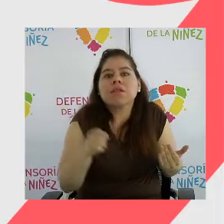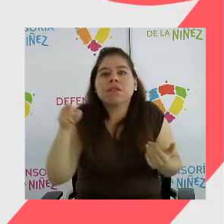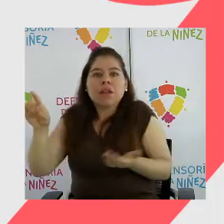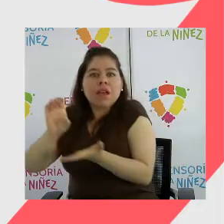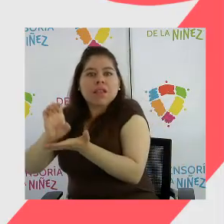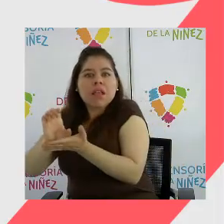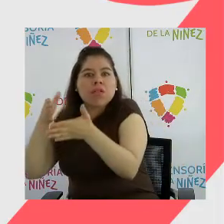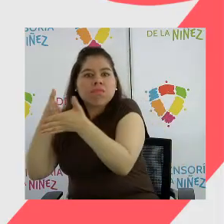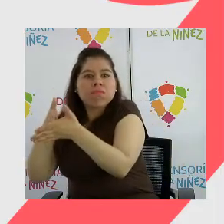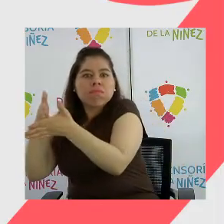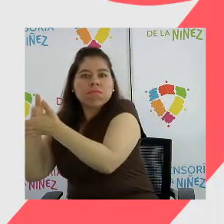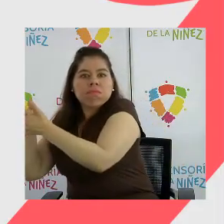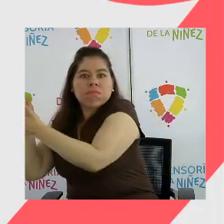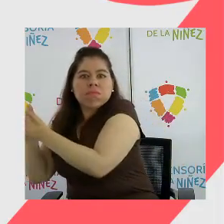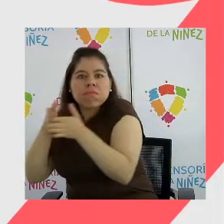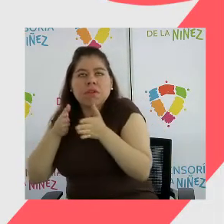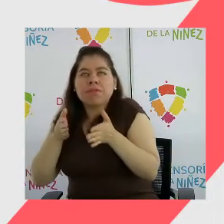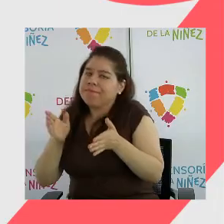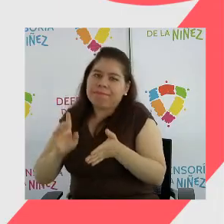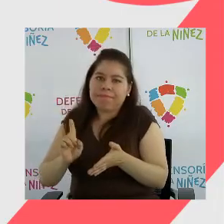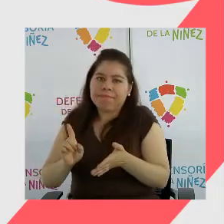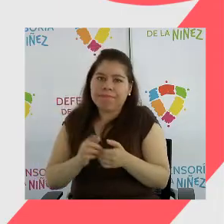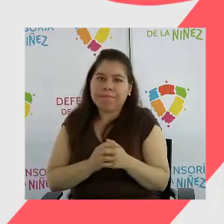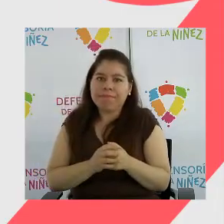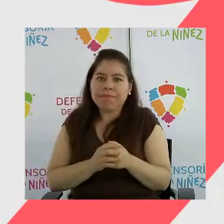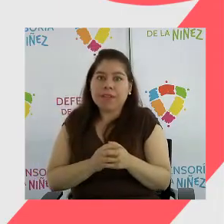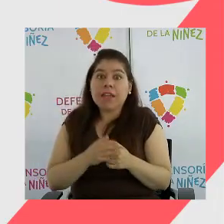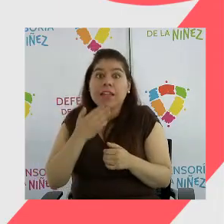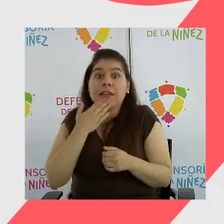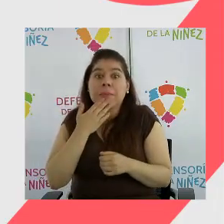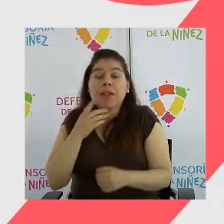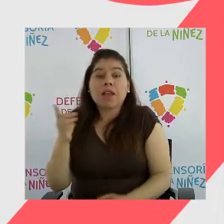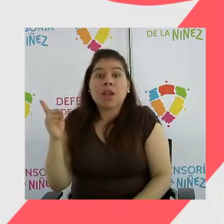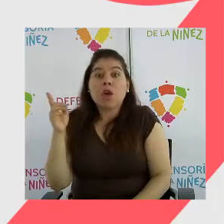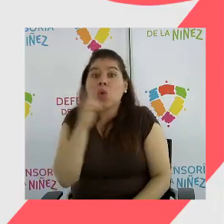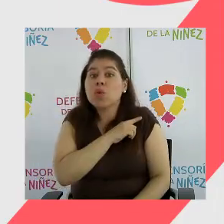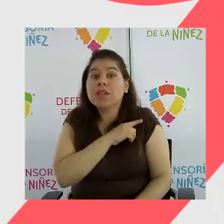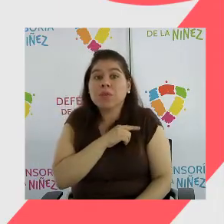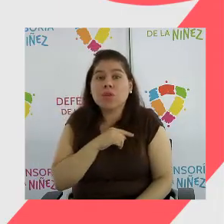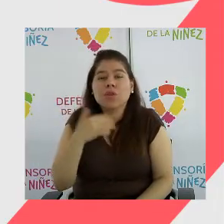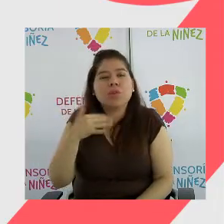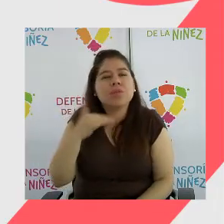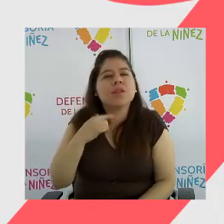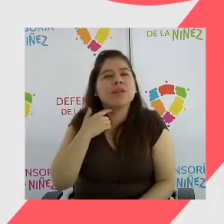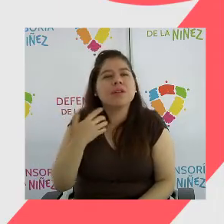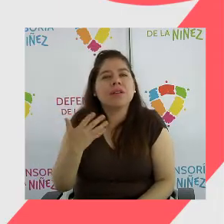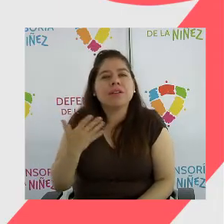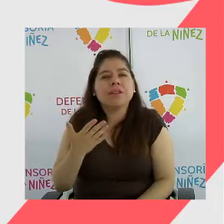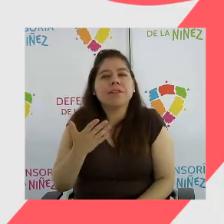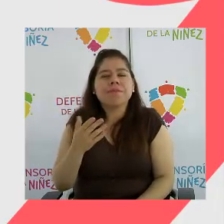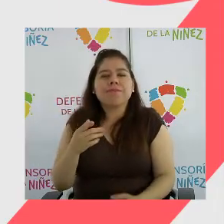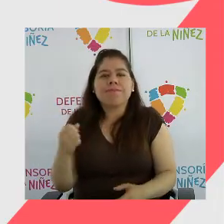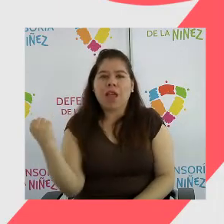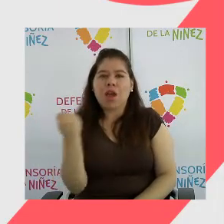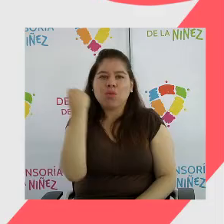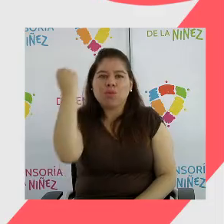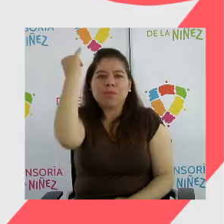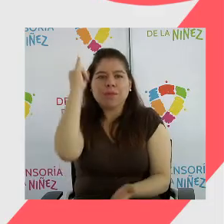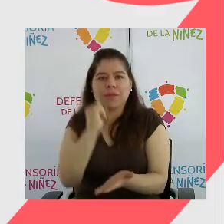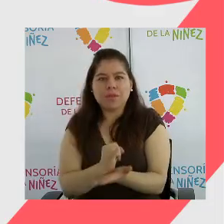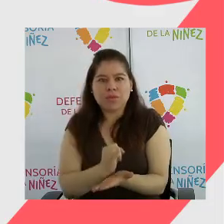estatal. Y solo resaltar muy firmemente el último valor que tiene que ver con la autonomía institucional. Ese es un